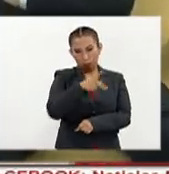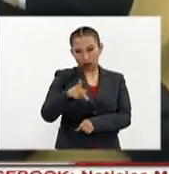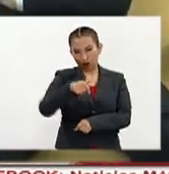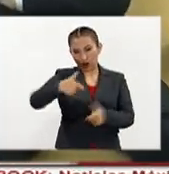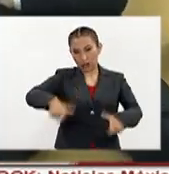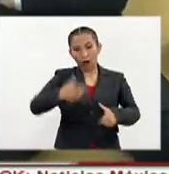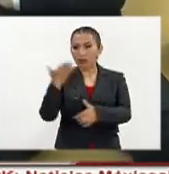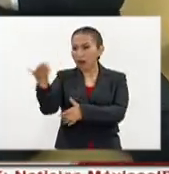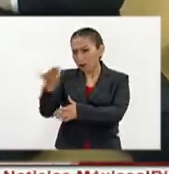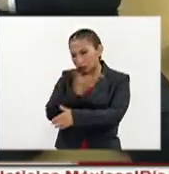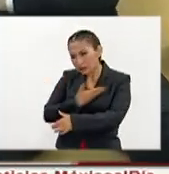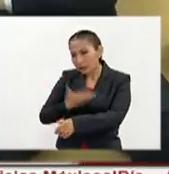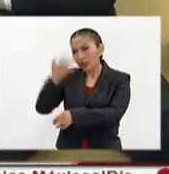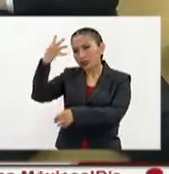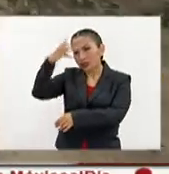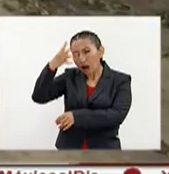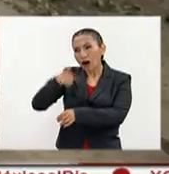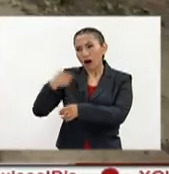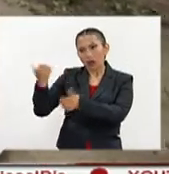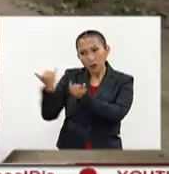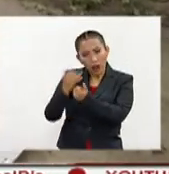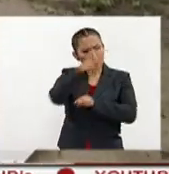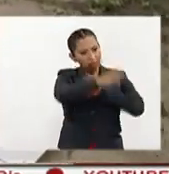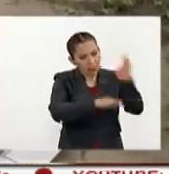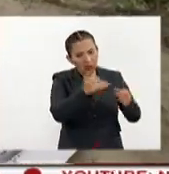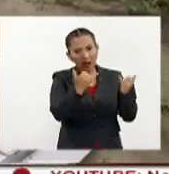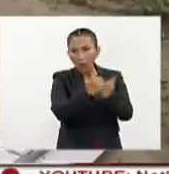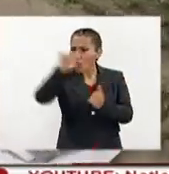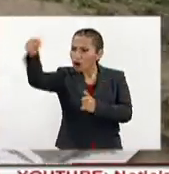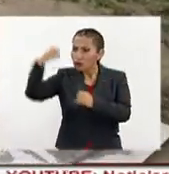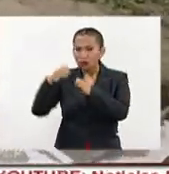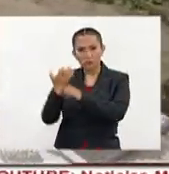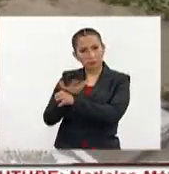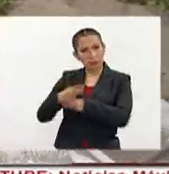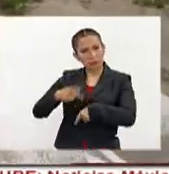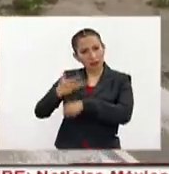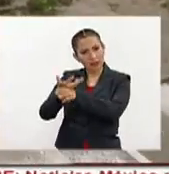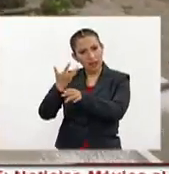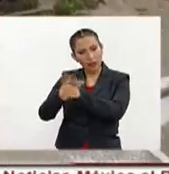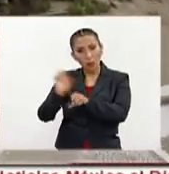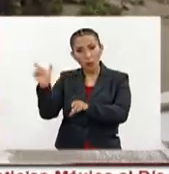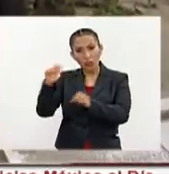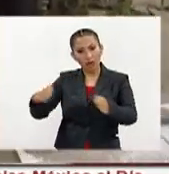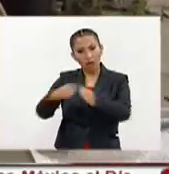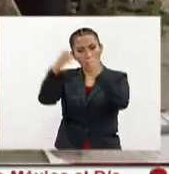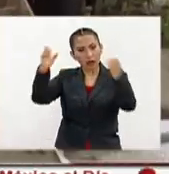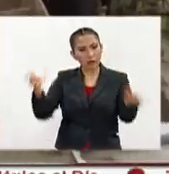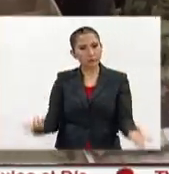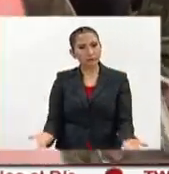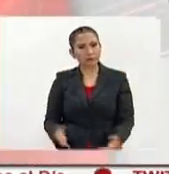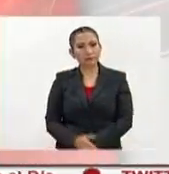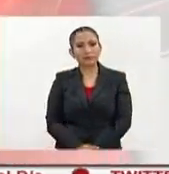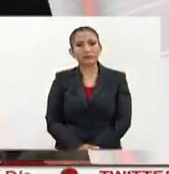Rico pide al presidente Donald Trump que les dé el mismo trato que reciben otros estadounidenses en situaciones de emergencia.